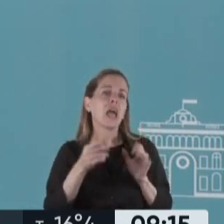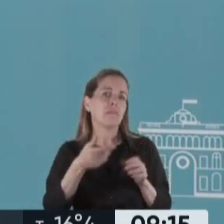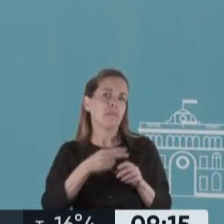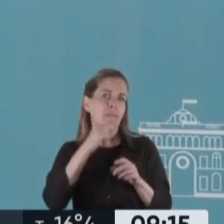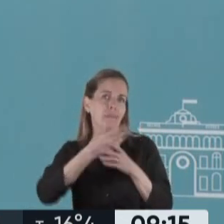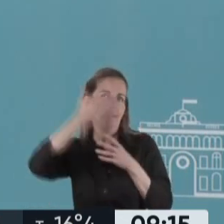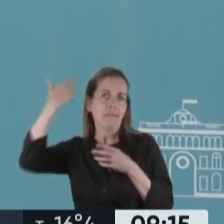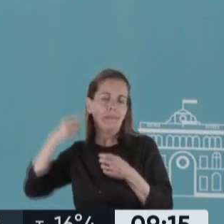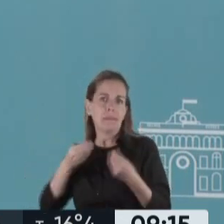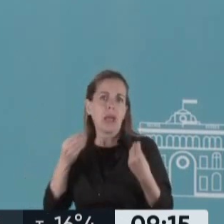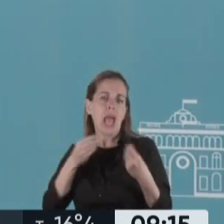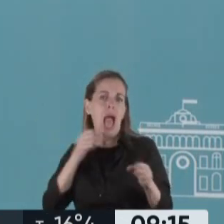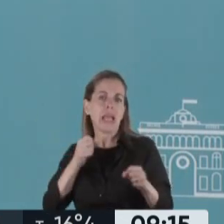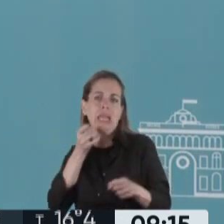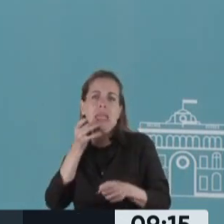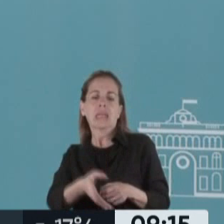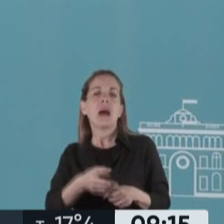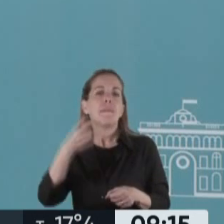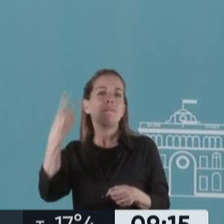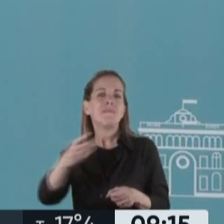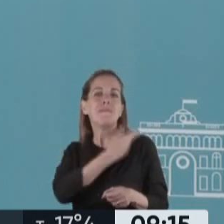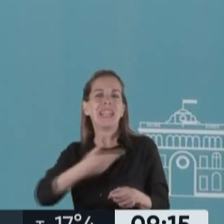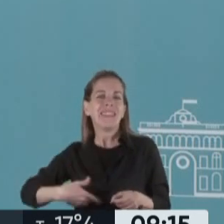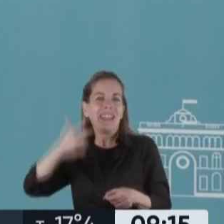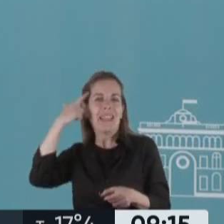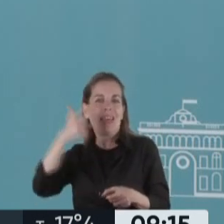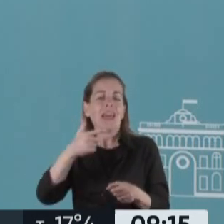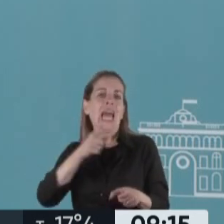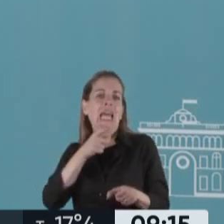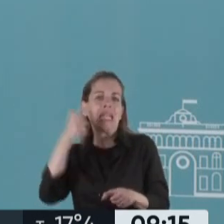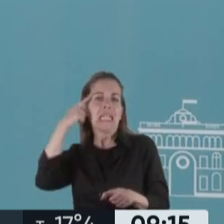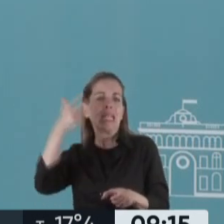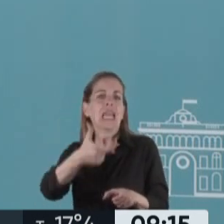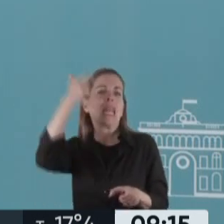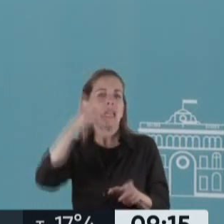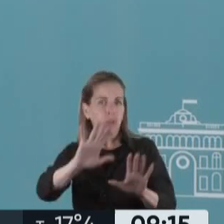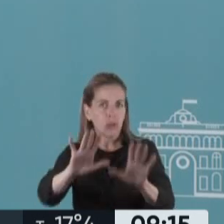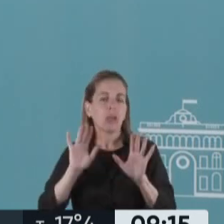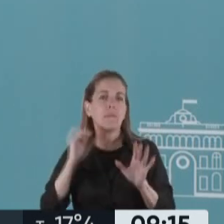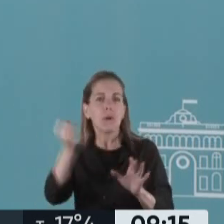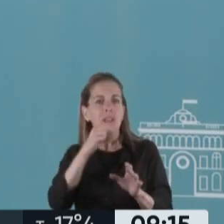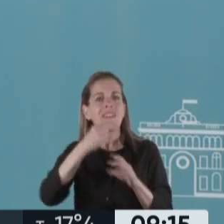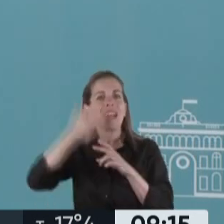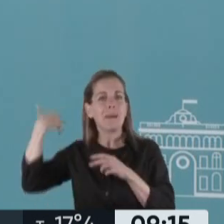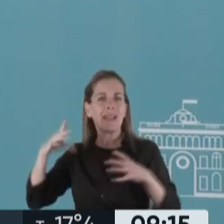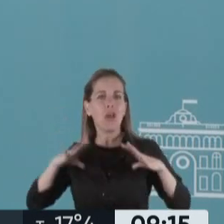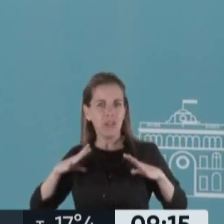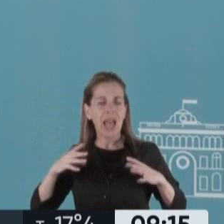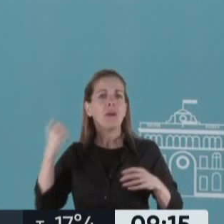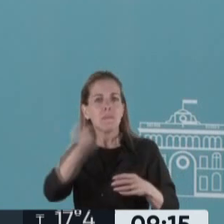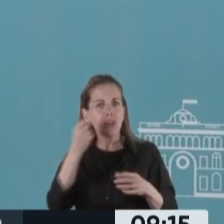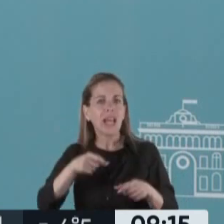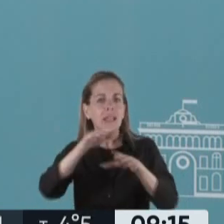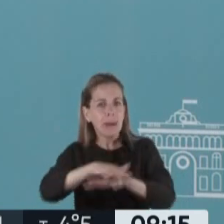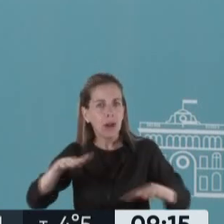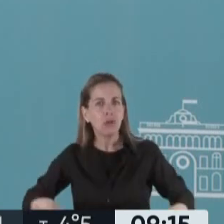de magnicidio el jueves pasado, que haya una jornada de reflexión, que puedan conversar los niños con sus padres, que puedan conversar con sus amigos, que puedan ver